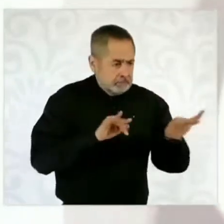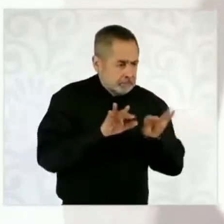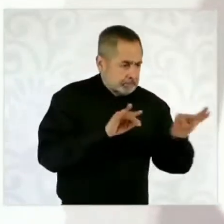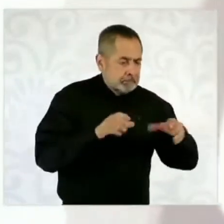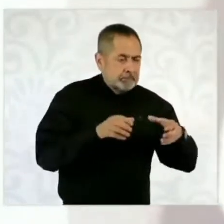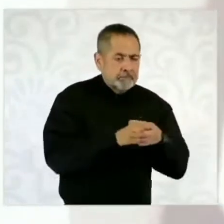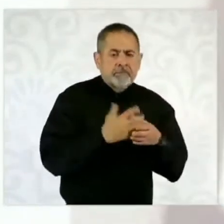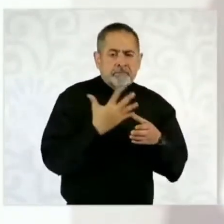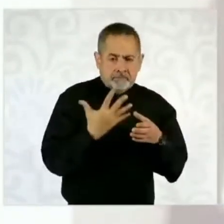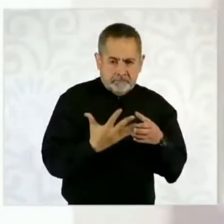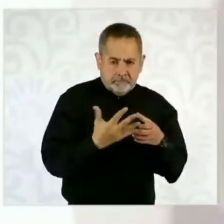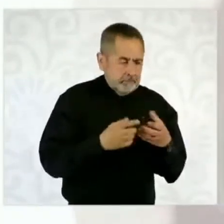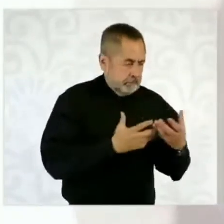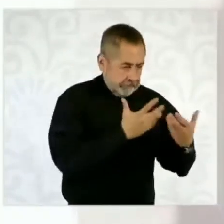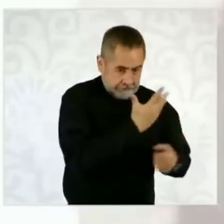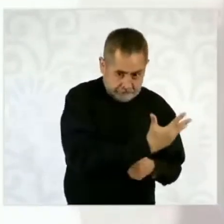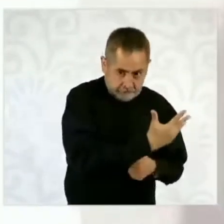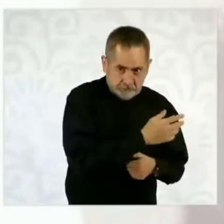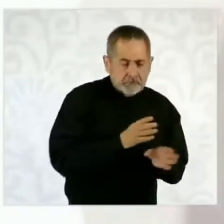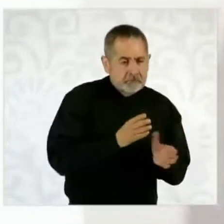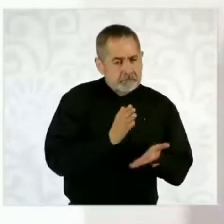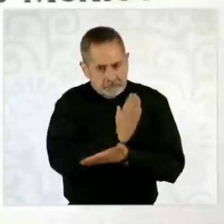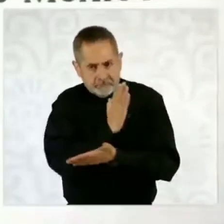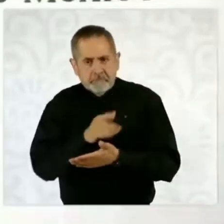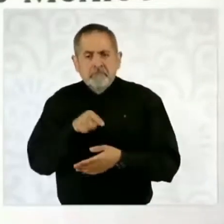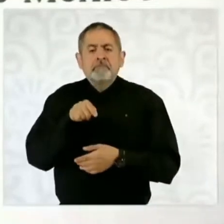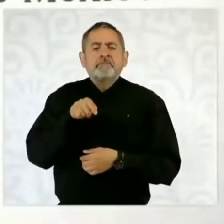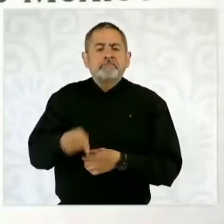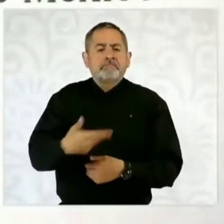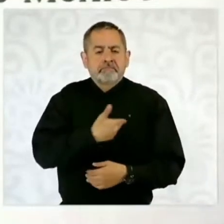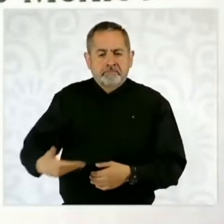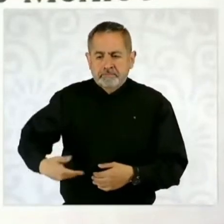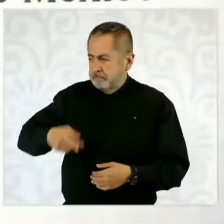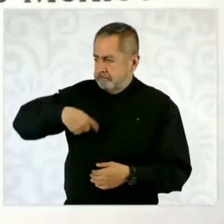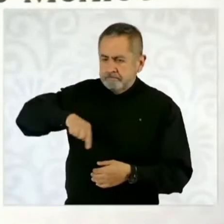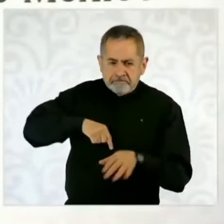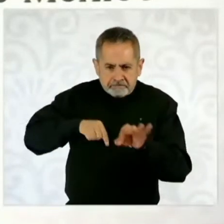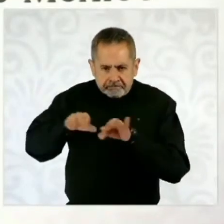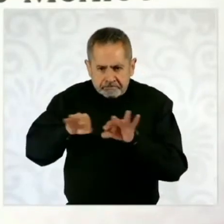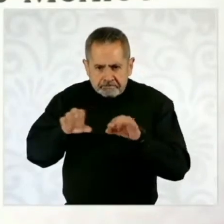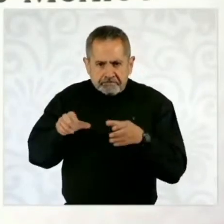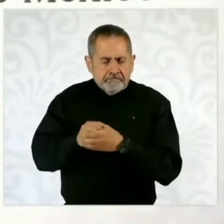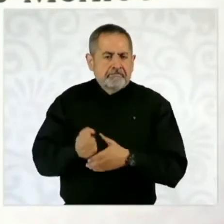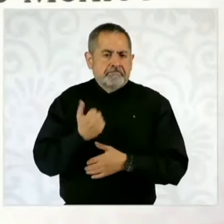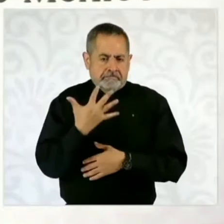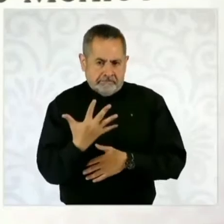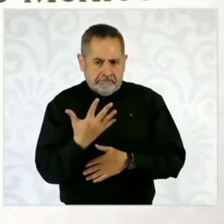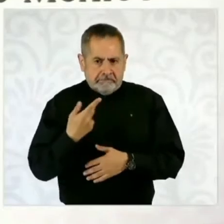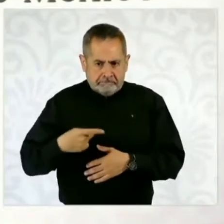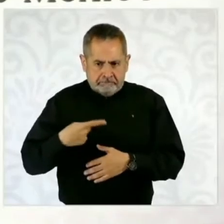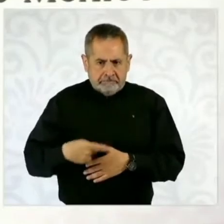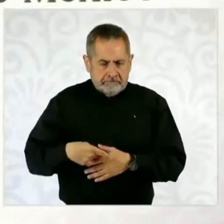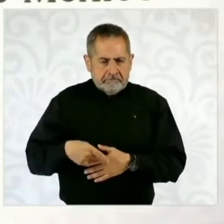Un comité del Poder Ejecutivo, es decir, nosotros definimos 5 personas